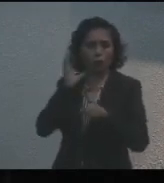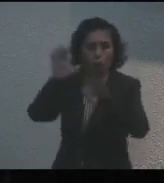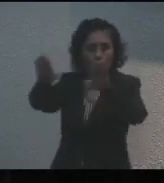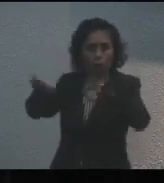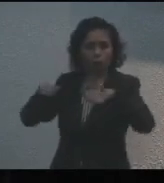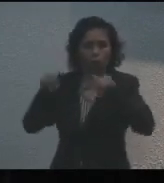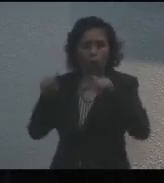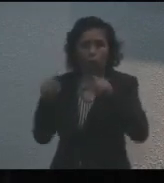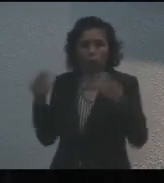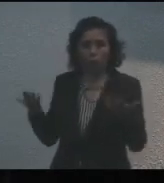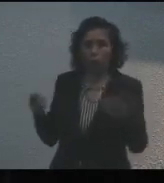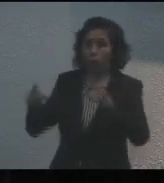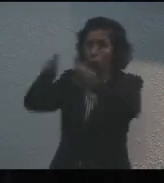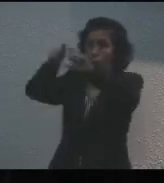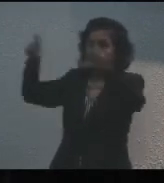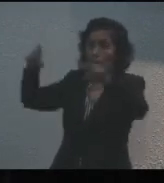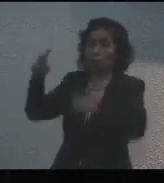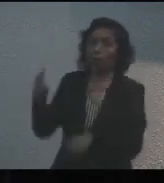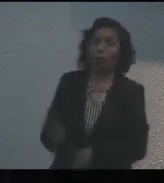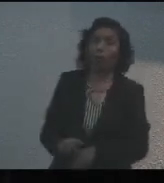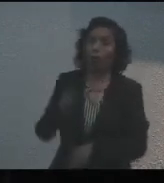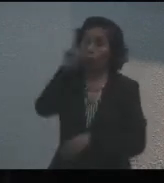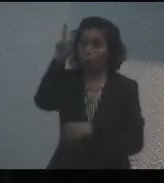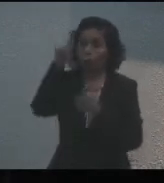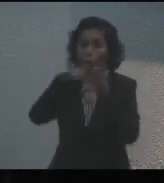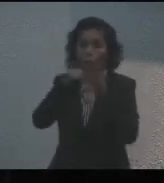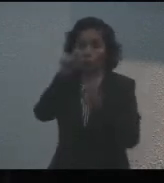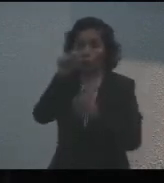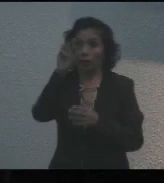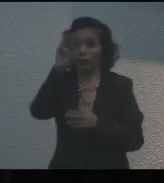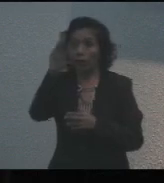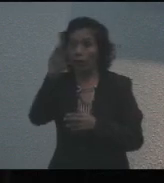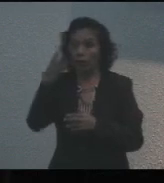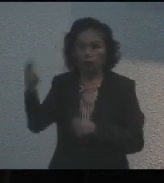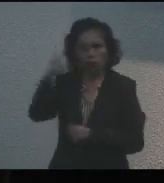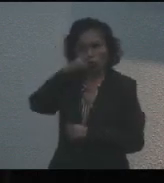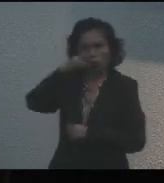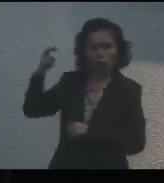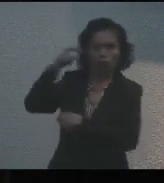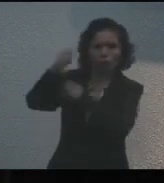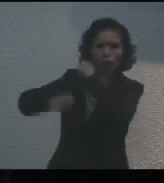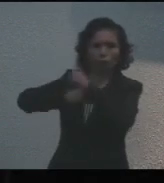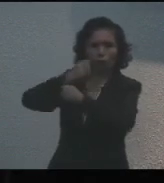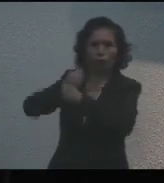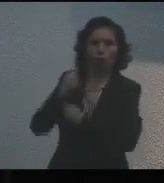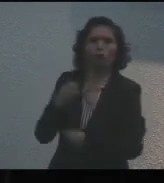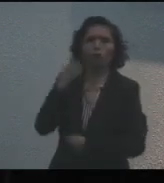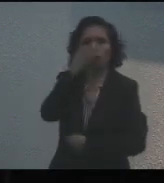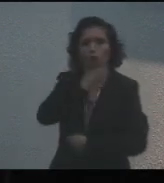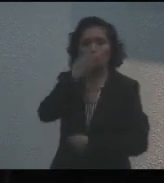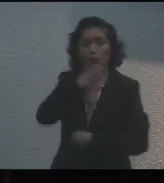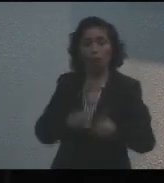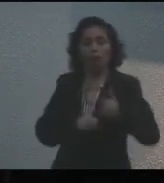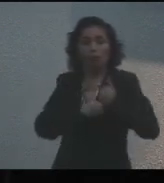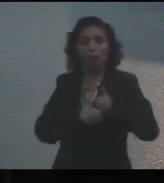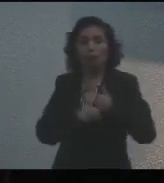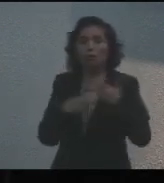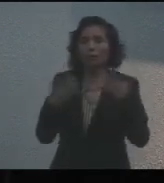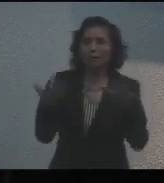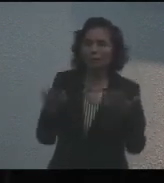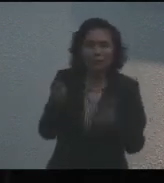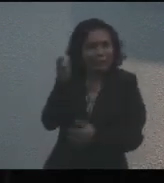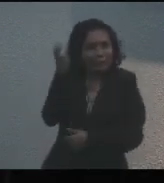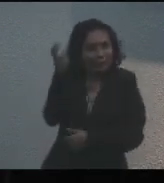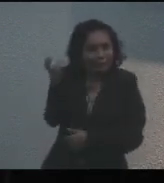Legislativo, con la leyenda 2023, año del Bicentenario del Heroico Colegio Militar, es la expresión que